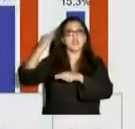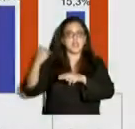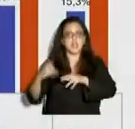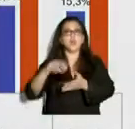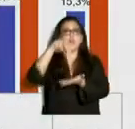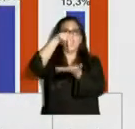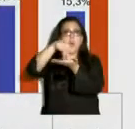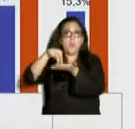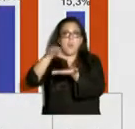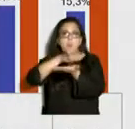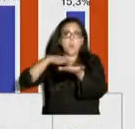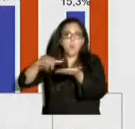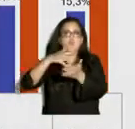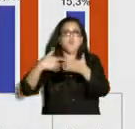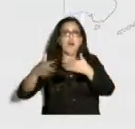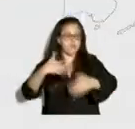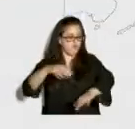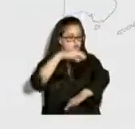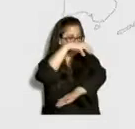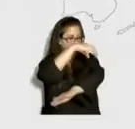pueblos.